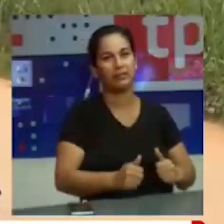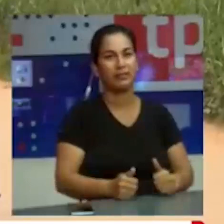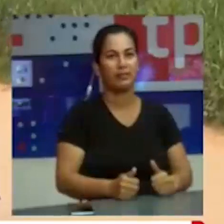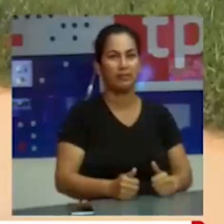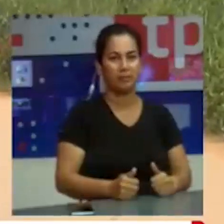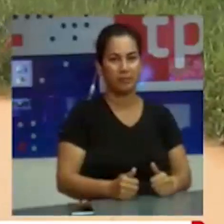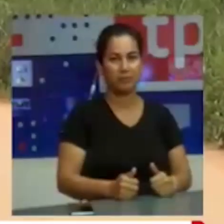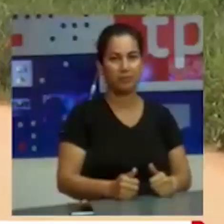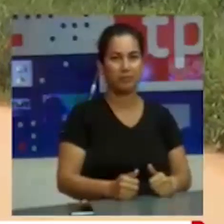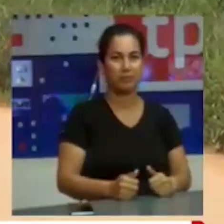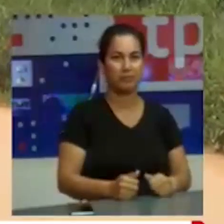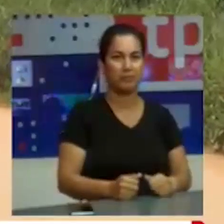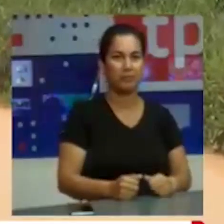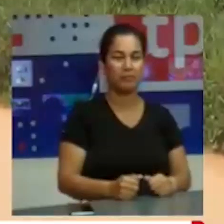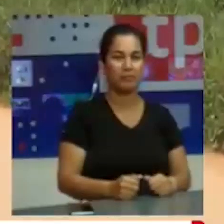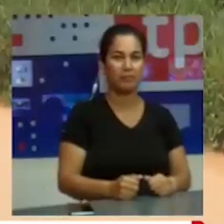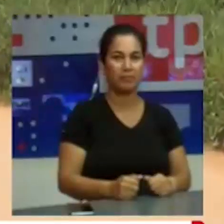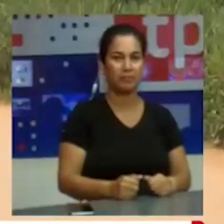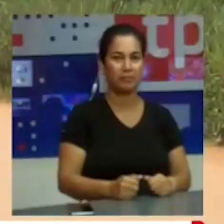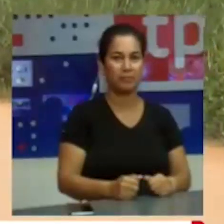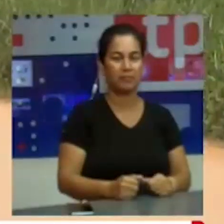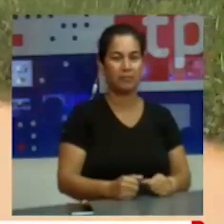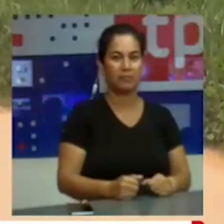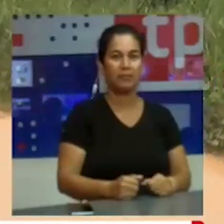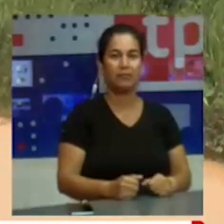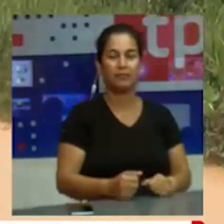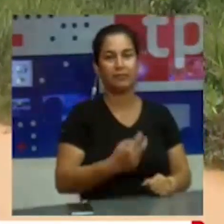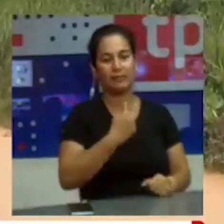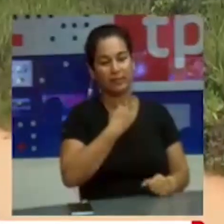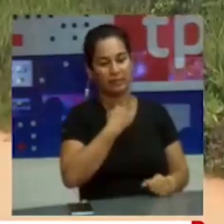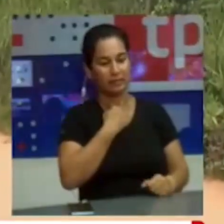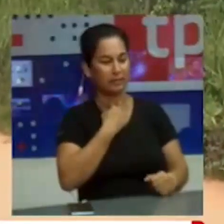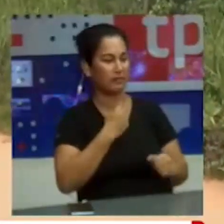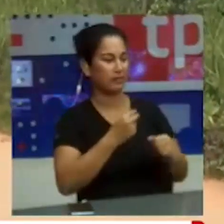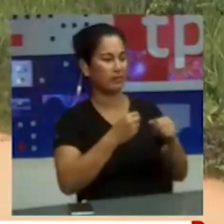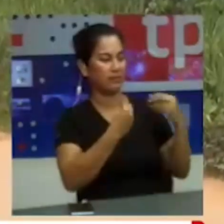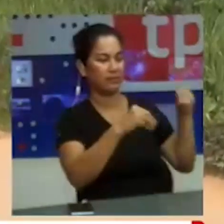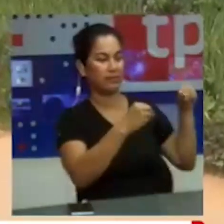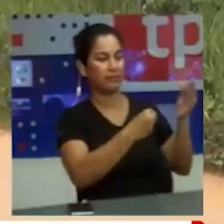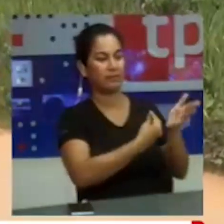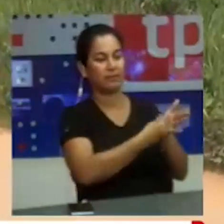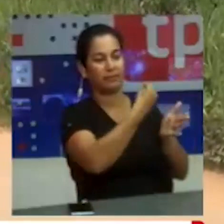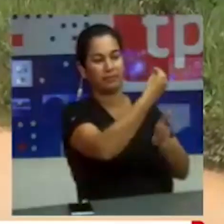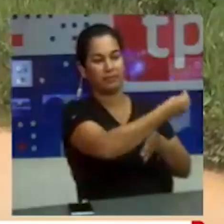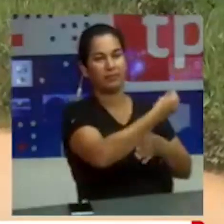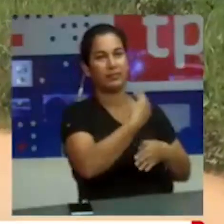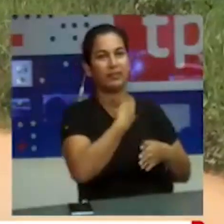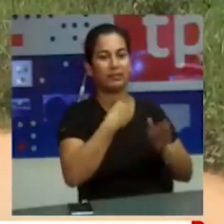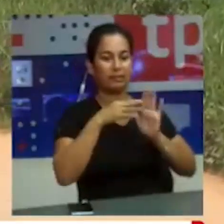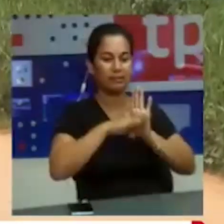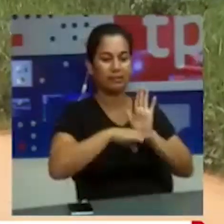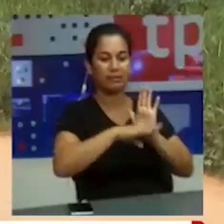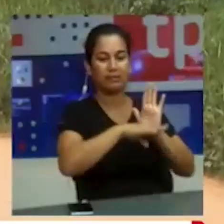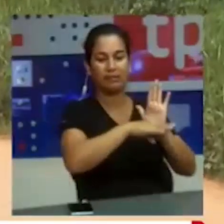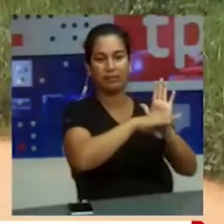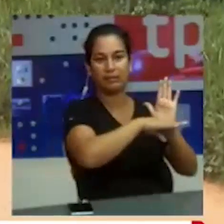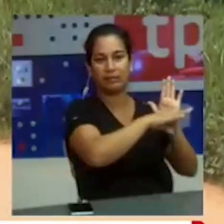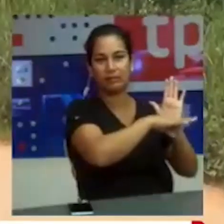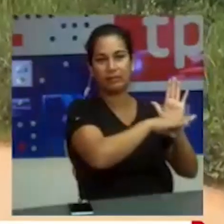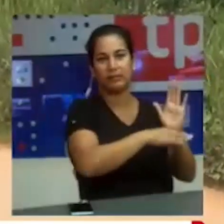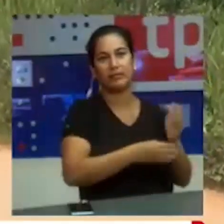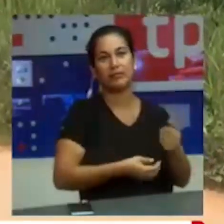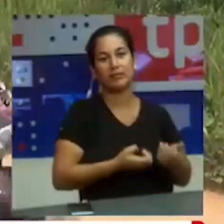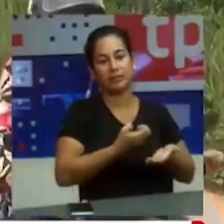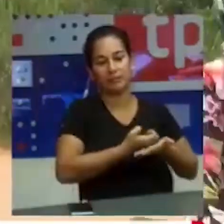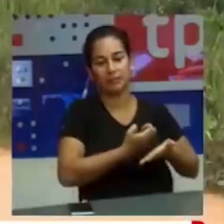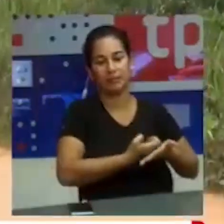¿no?, que el virus que hay, por no contaminarme. Pero mira, yo tengo que buscar las cosas un poco más económicas y tuve